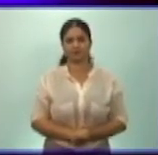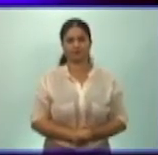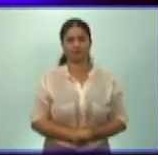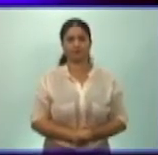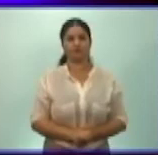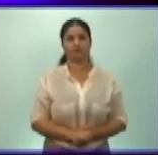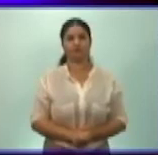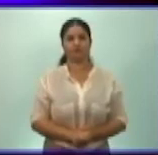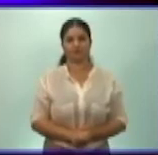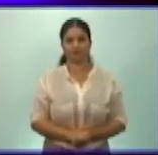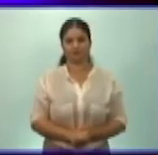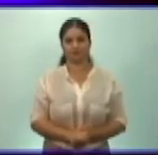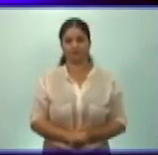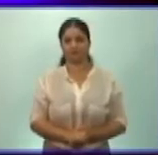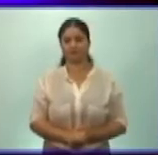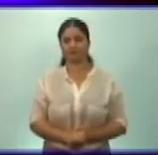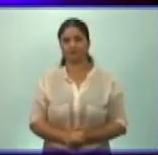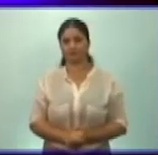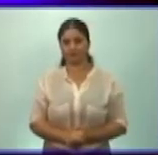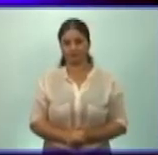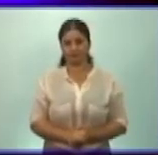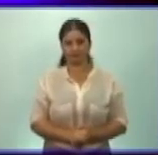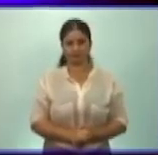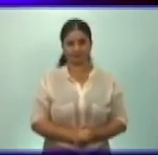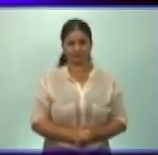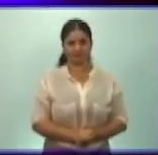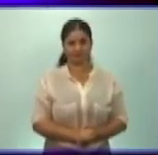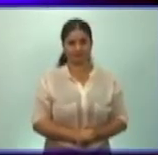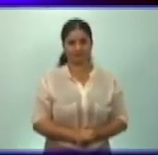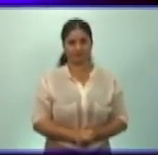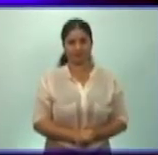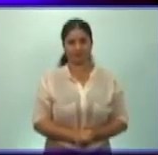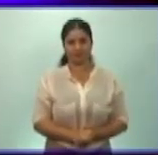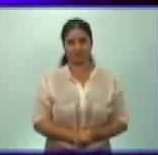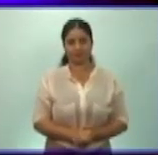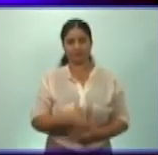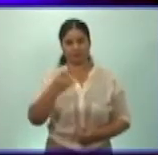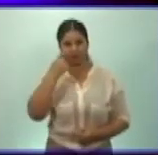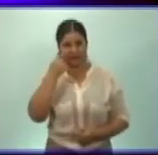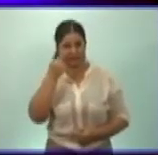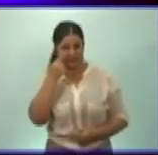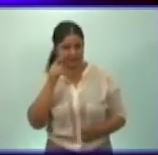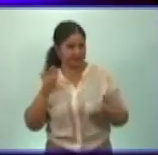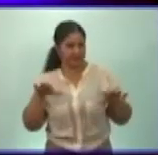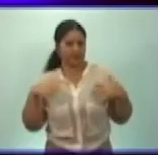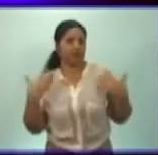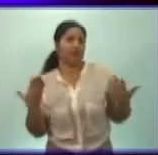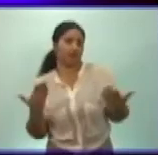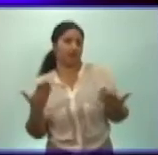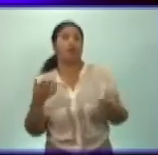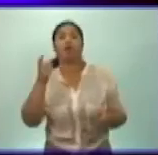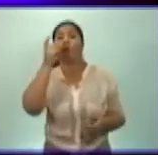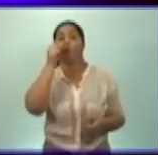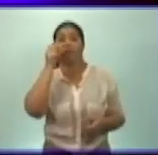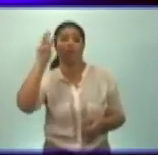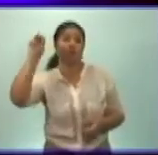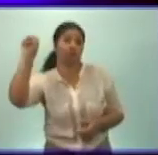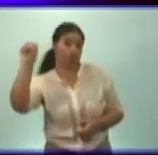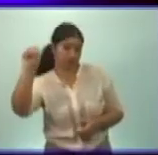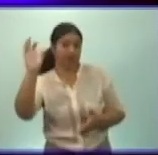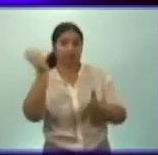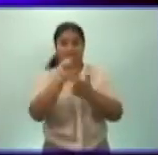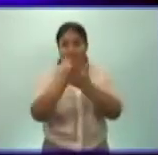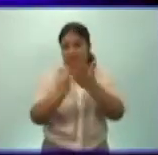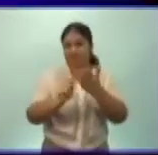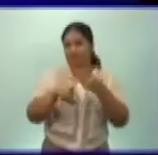y una piedad sofística. Observen que Molière utiliza, por supuesto,